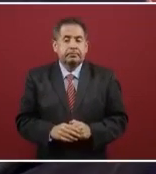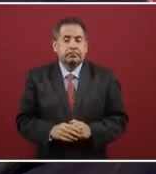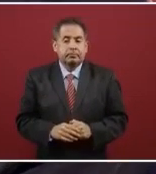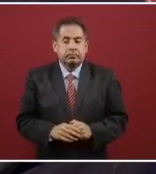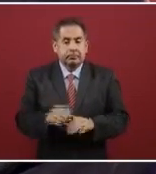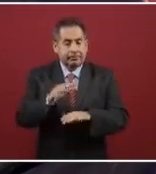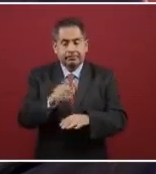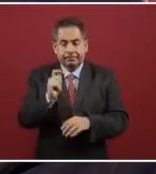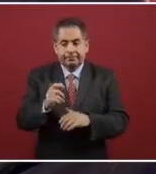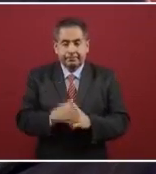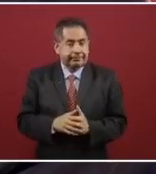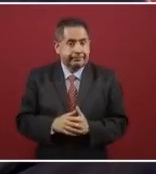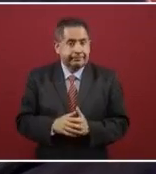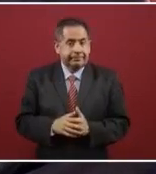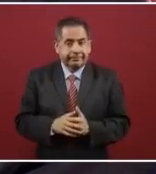Sobre todo las